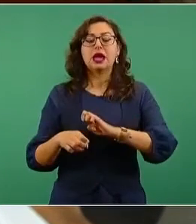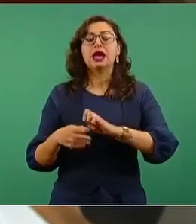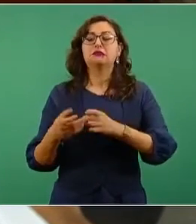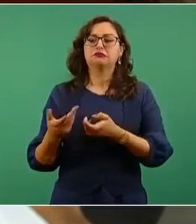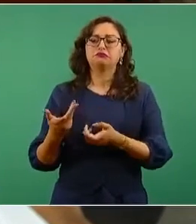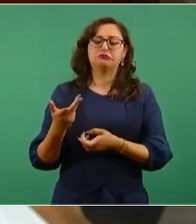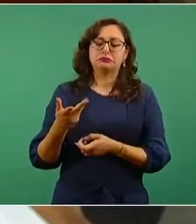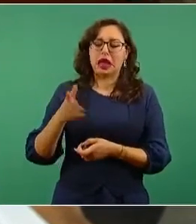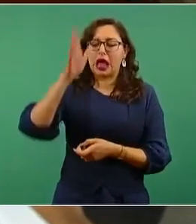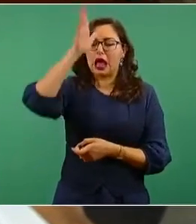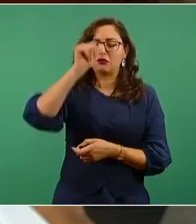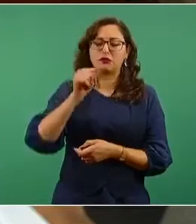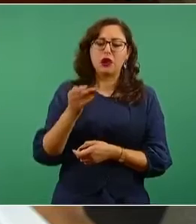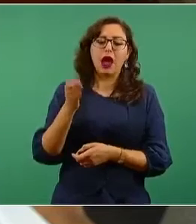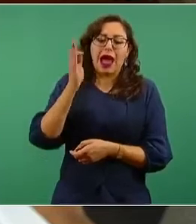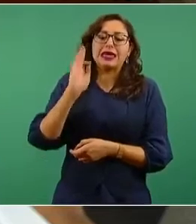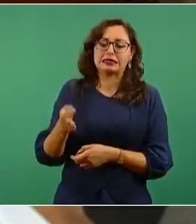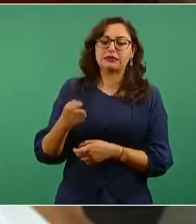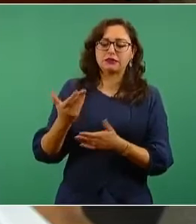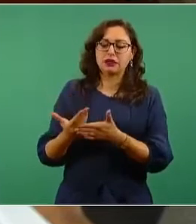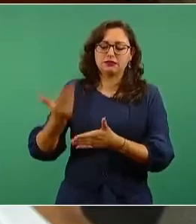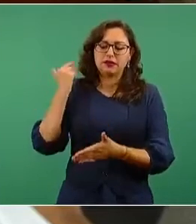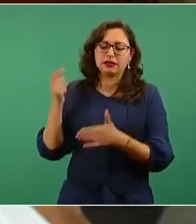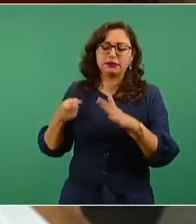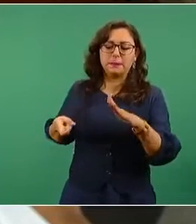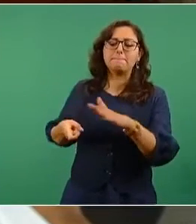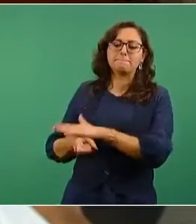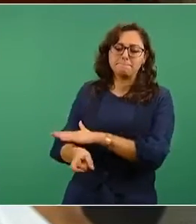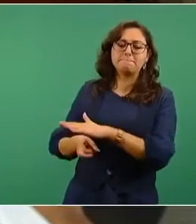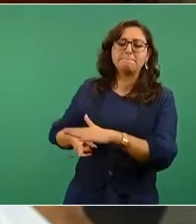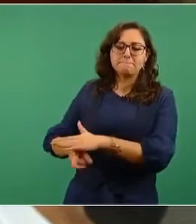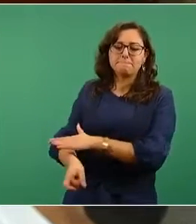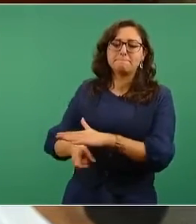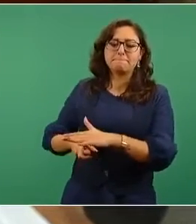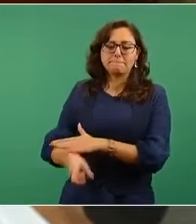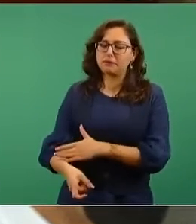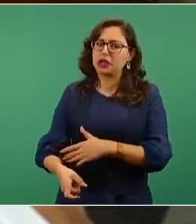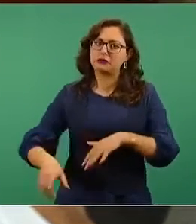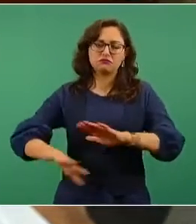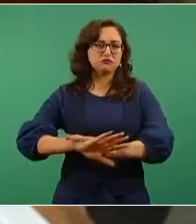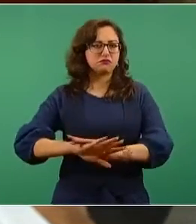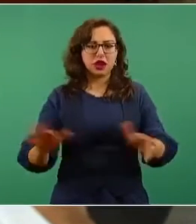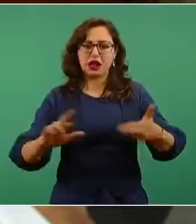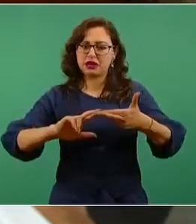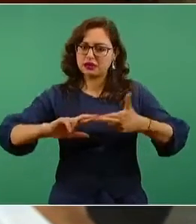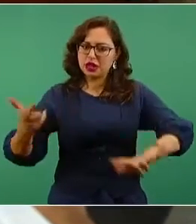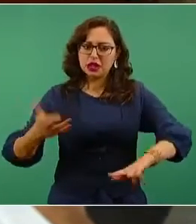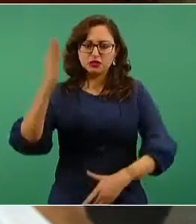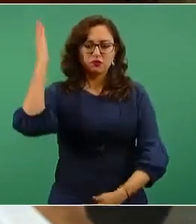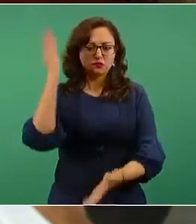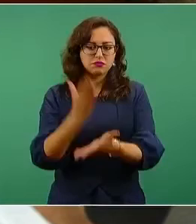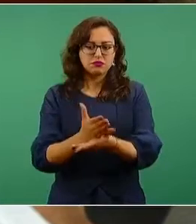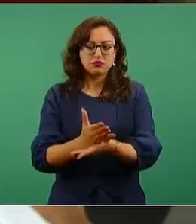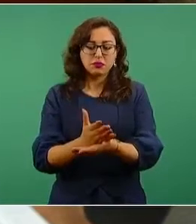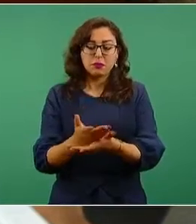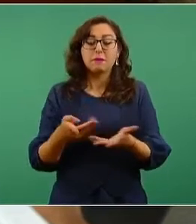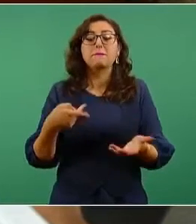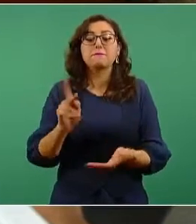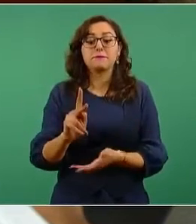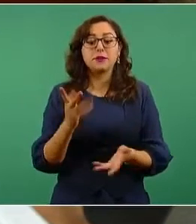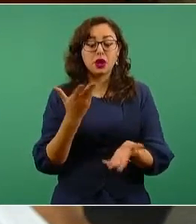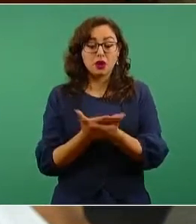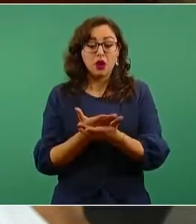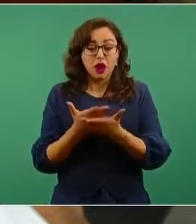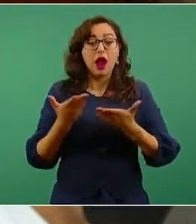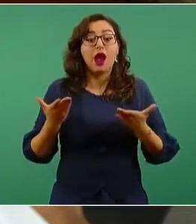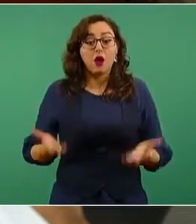en el pasado para retener contratos, ¿cuál es la relación ahora de